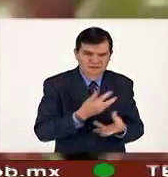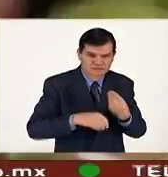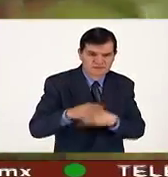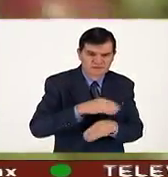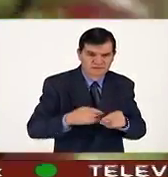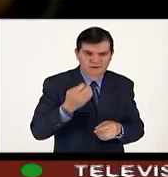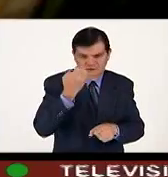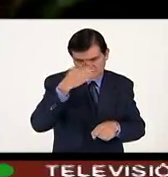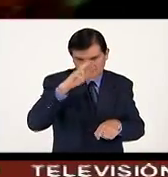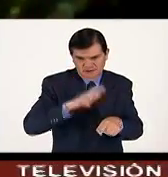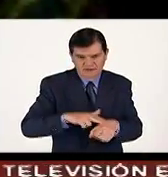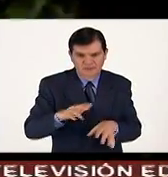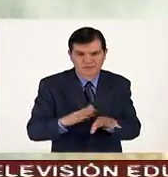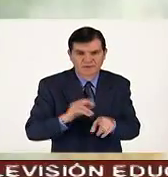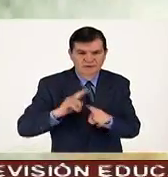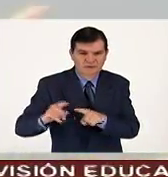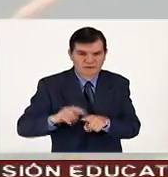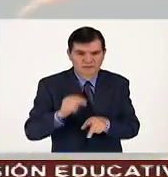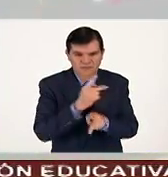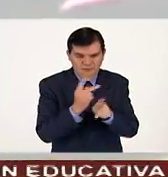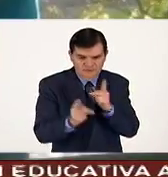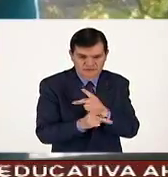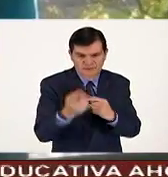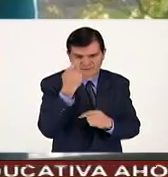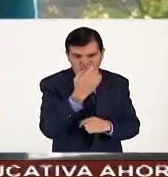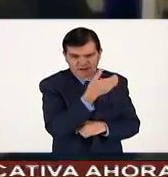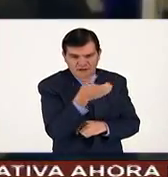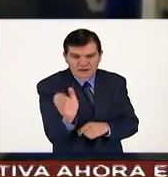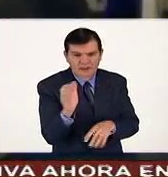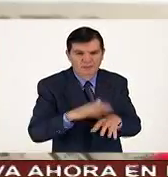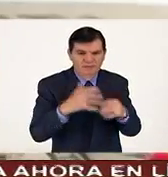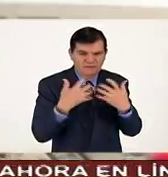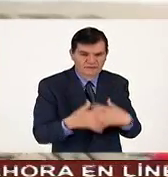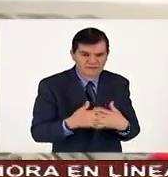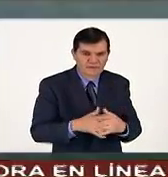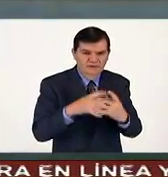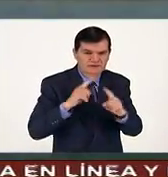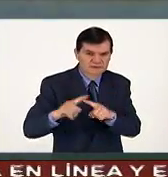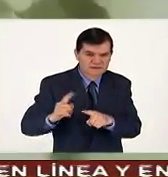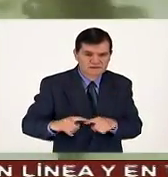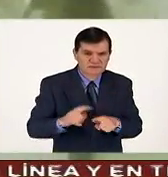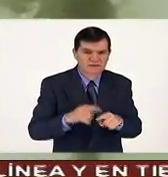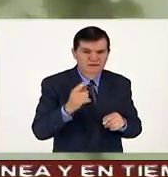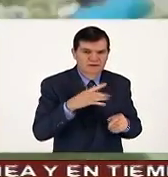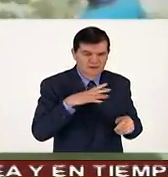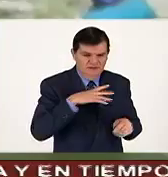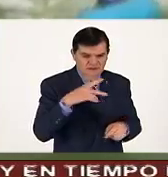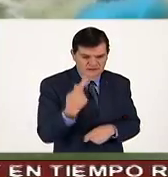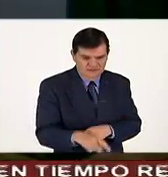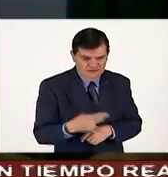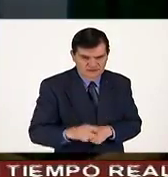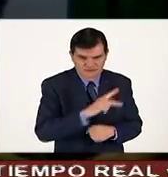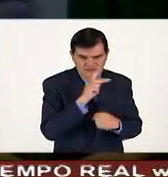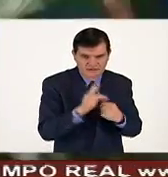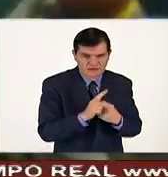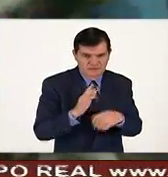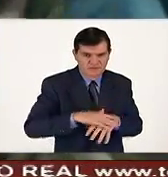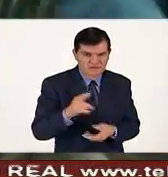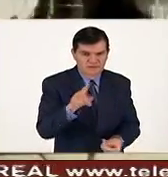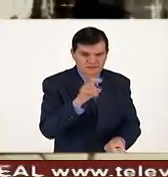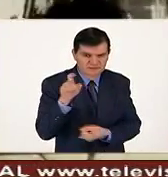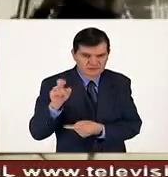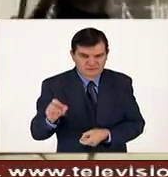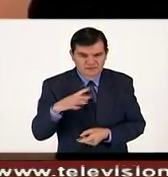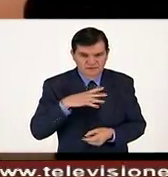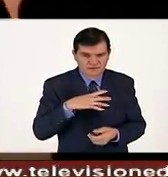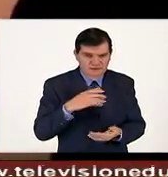extranjero por concepto de los productos del campo industrializados también de nuestro país que por los ingresos que